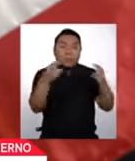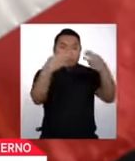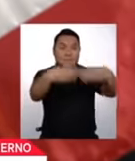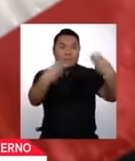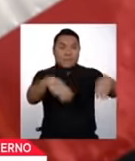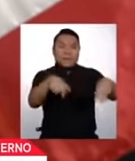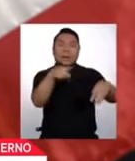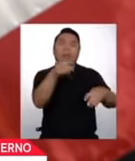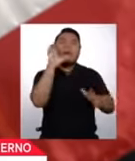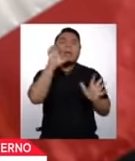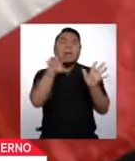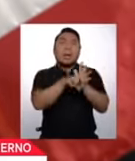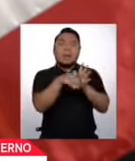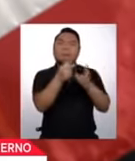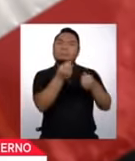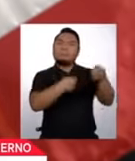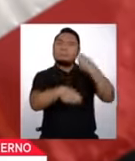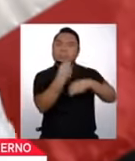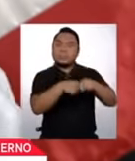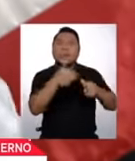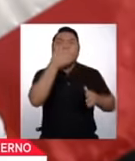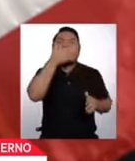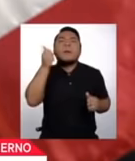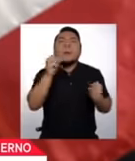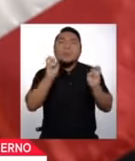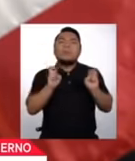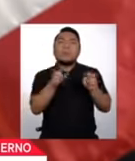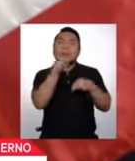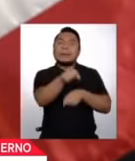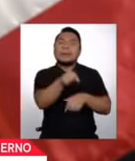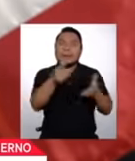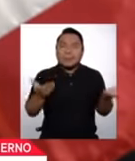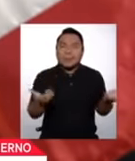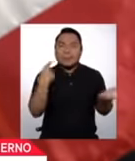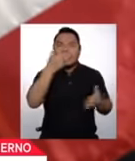de funcionamiento. Entonces, ¿qué mejor oportunidad que esta